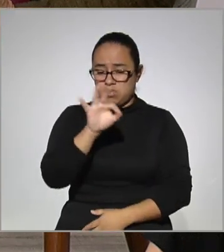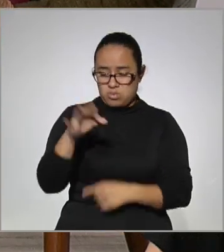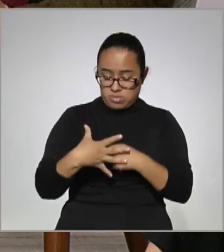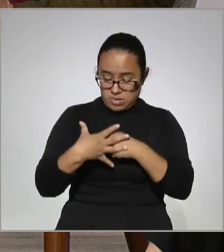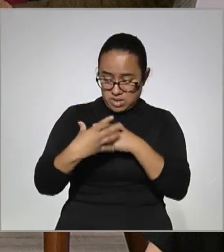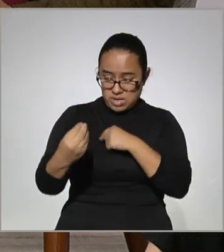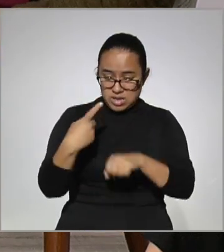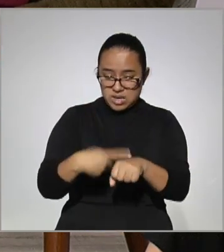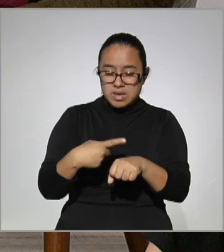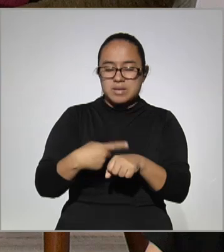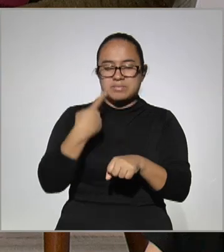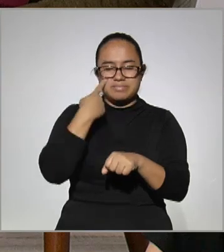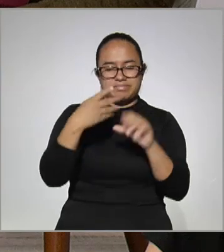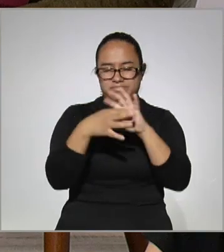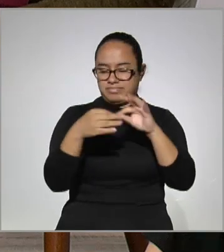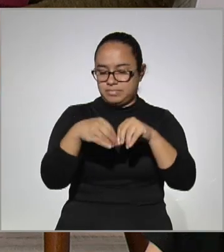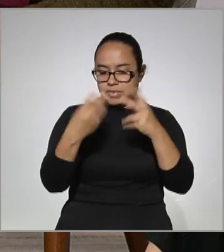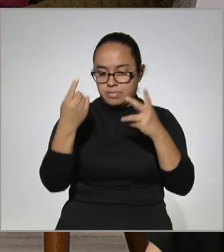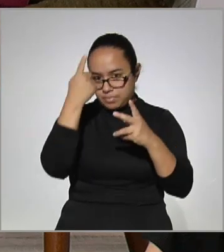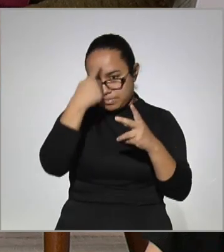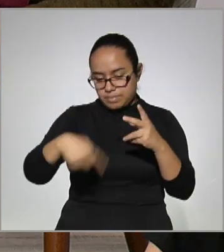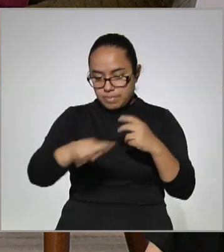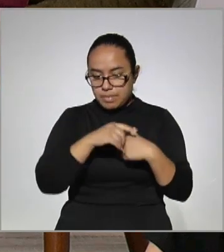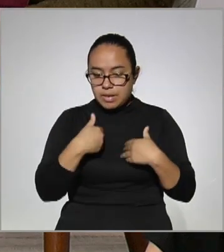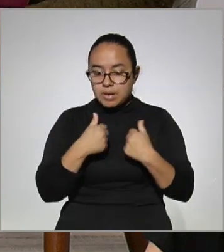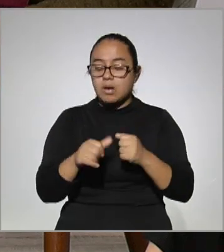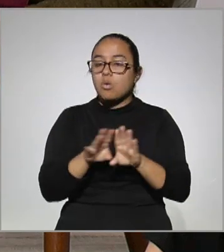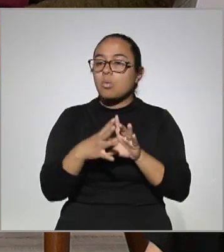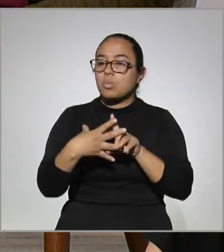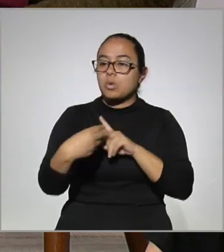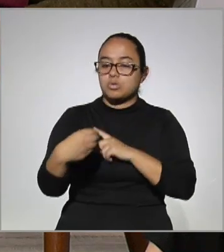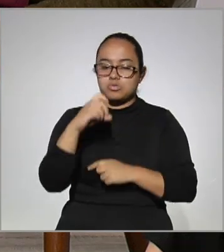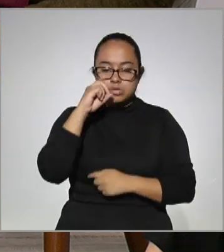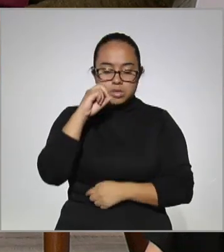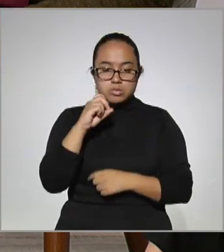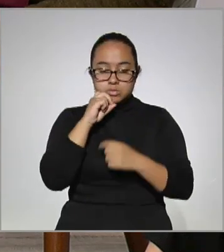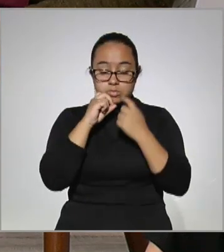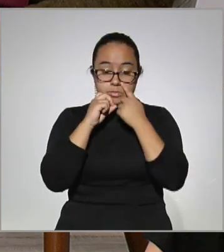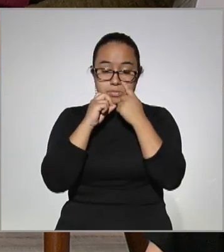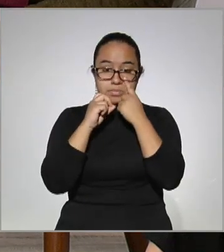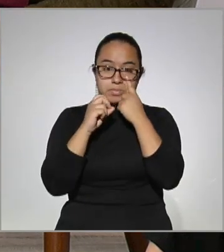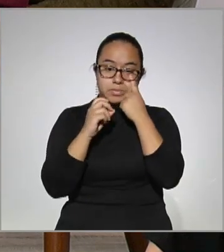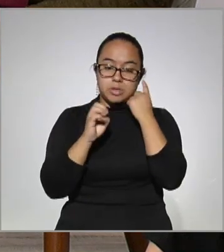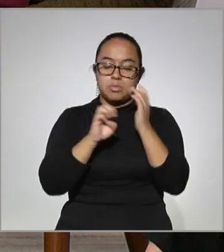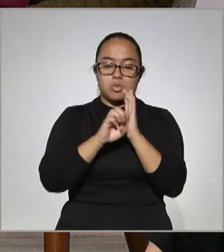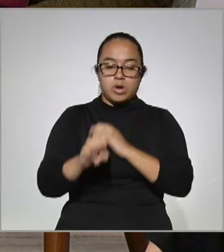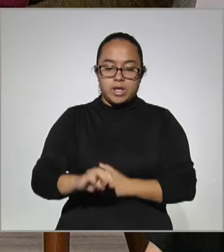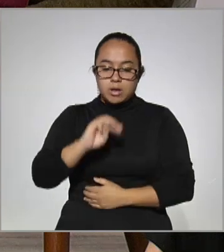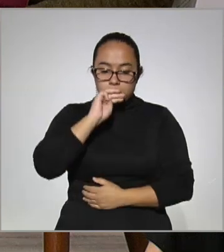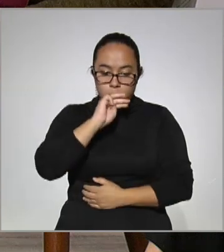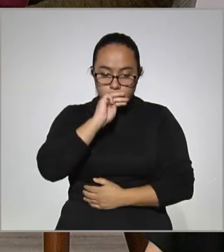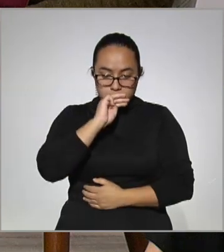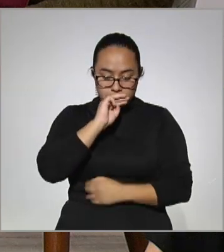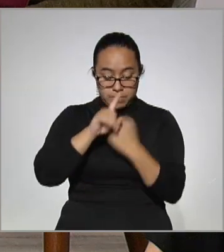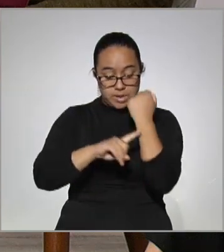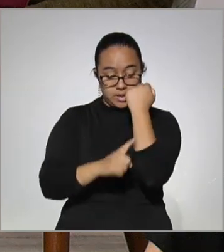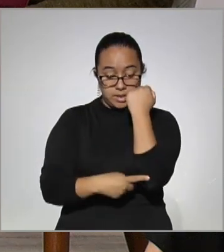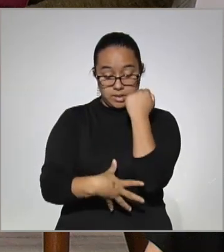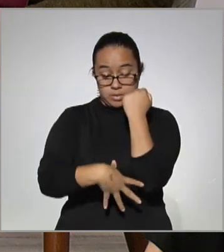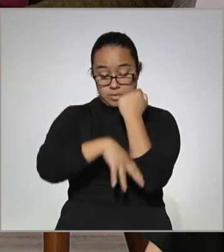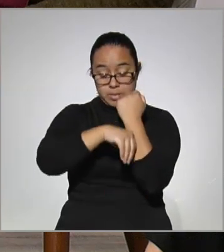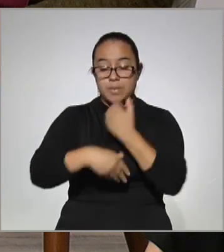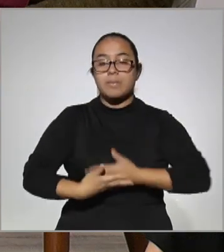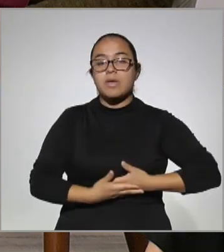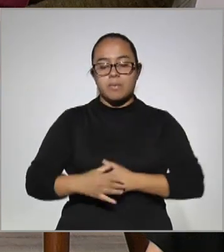para que la gente entienda, ¿sí?, es por vía sexual. Se puede transmitir de la mamá al feto, sí, también, en el canal